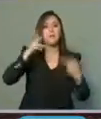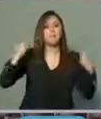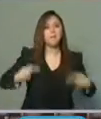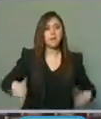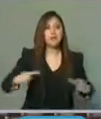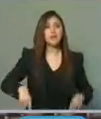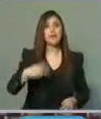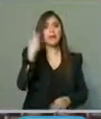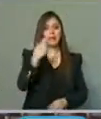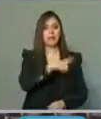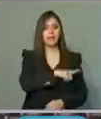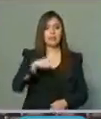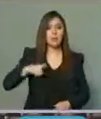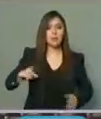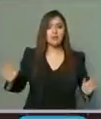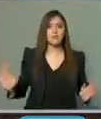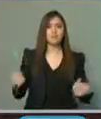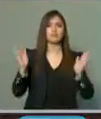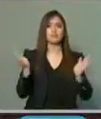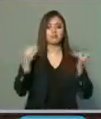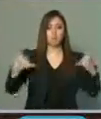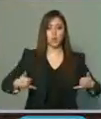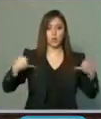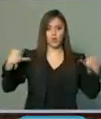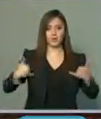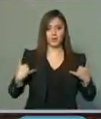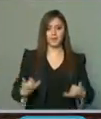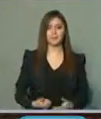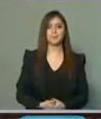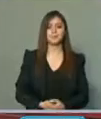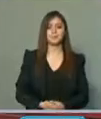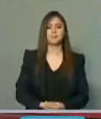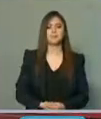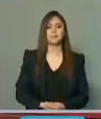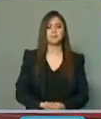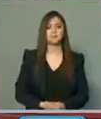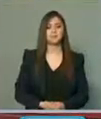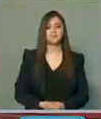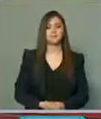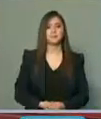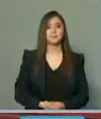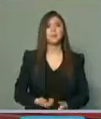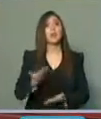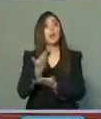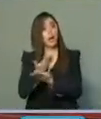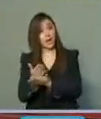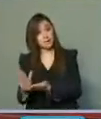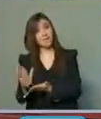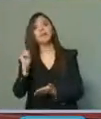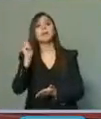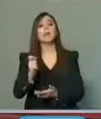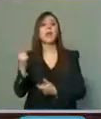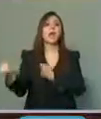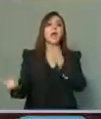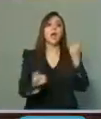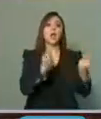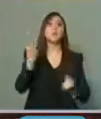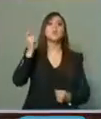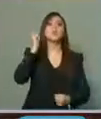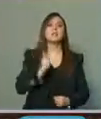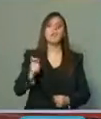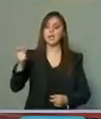motivar a los jóvenes. Claro. Y sobre todo también como entender esta parte que decías de alguien trae al mundo niños y otros los educan.